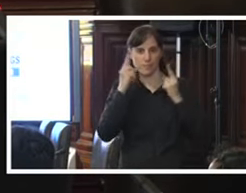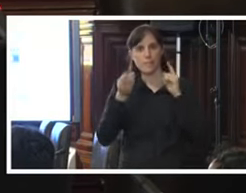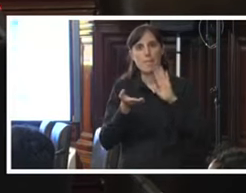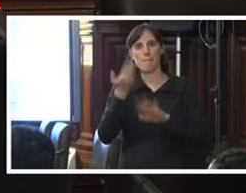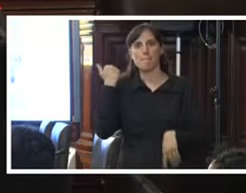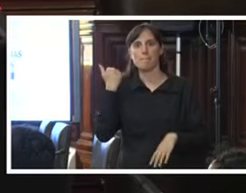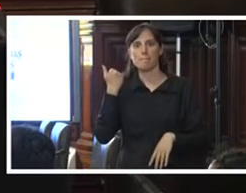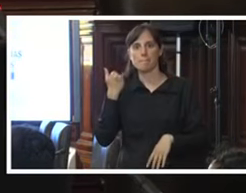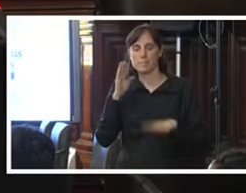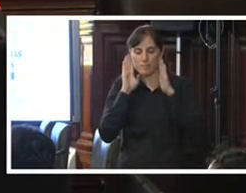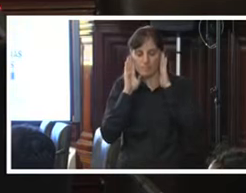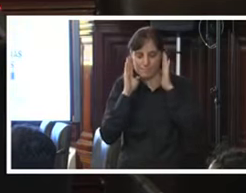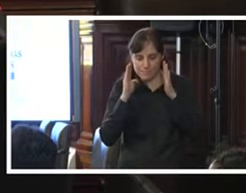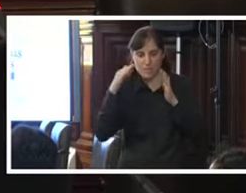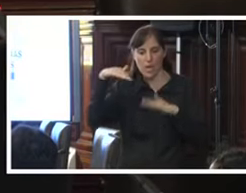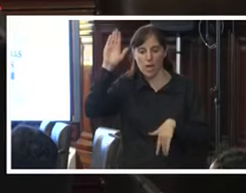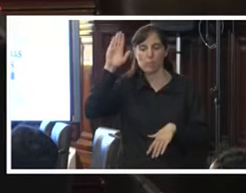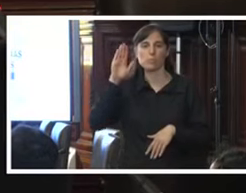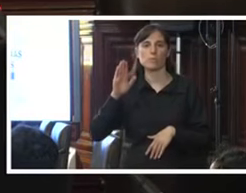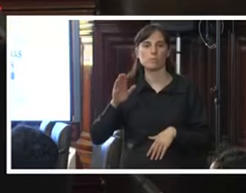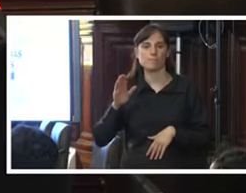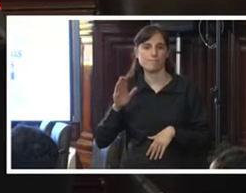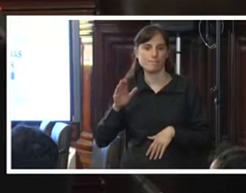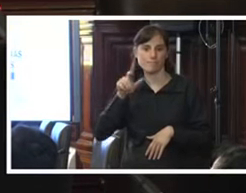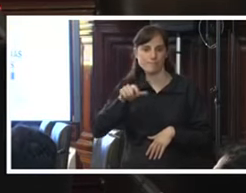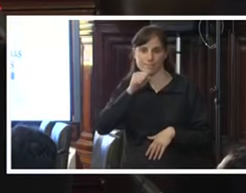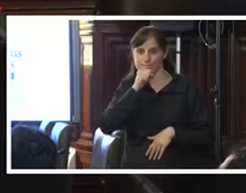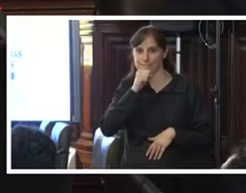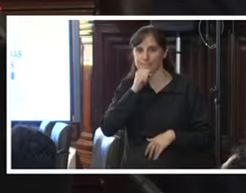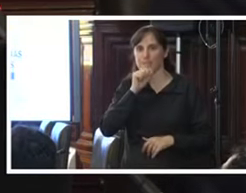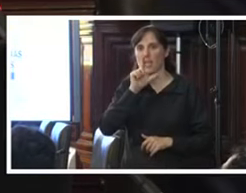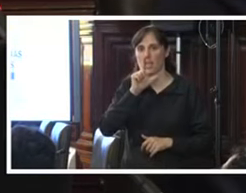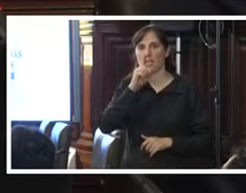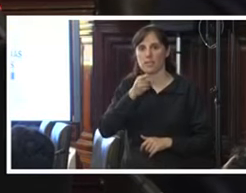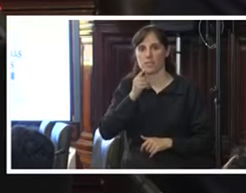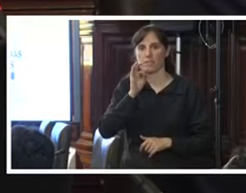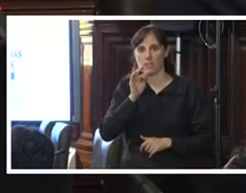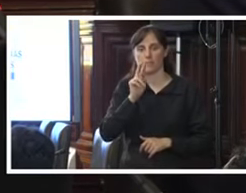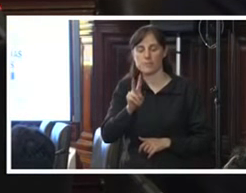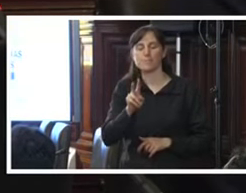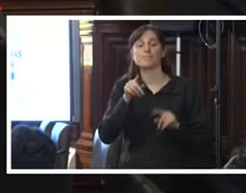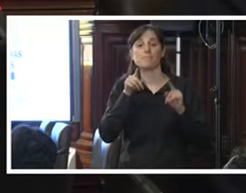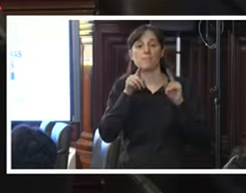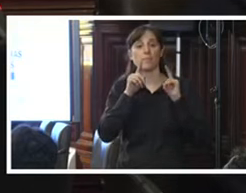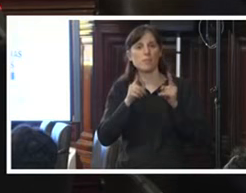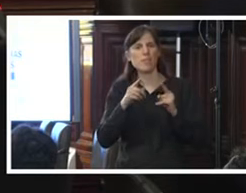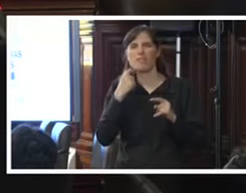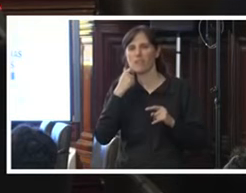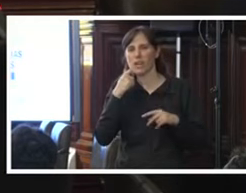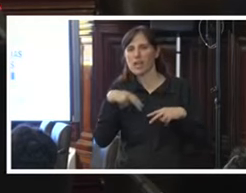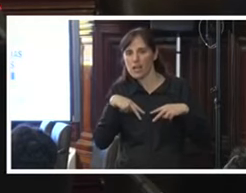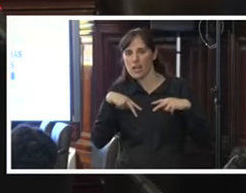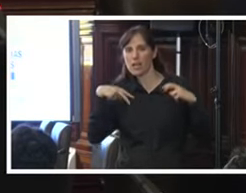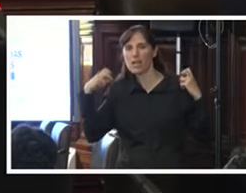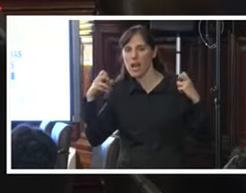tratarse de personas adultas mayores lgp si bien no hay datos extensos sobre este tema en la región dado no solamente la ausencia